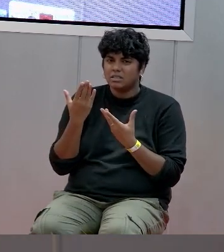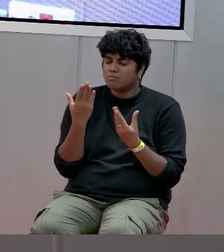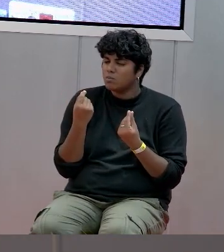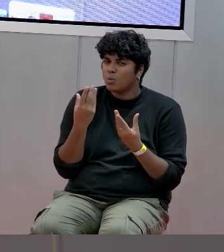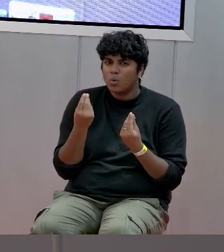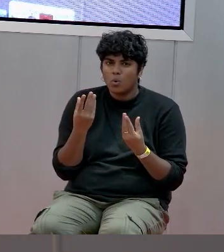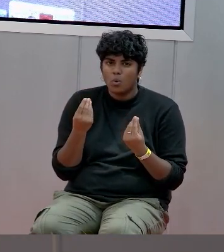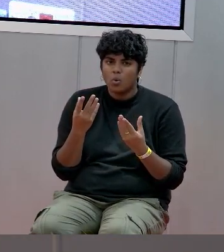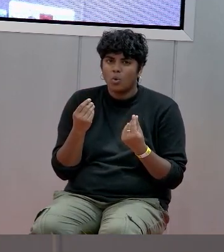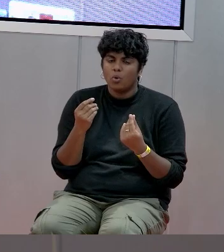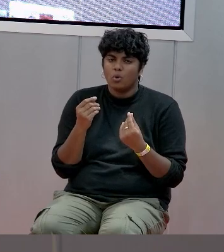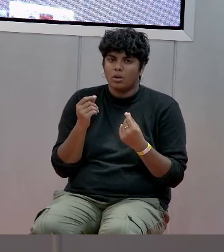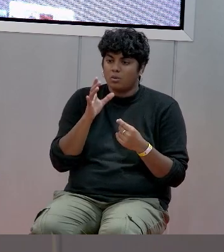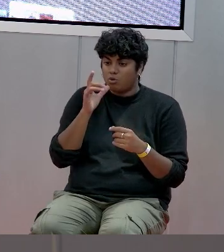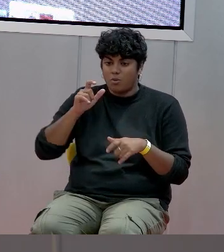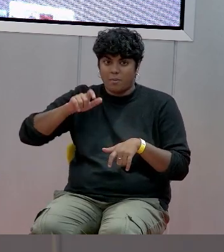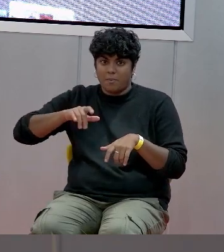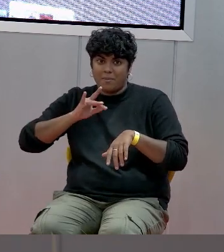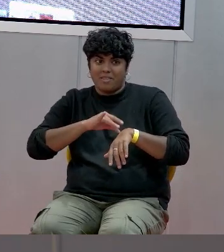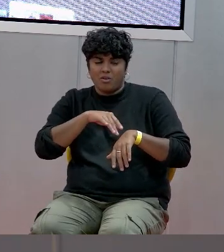personal médico